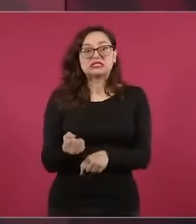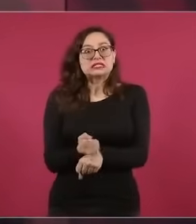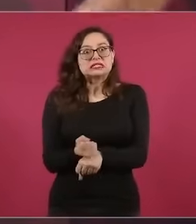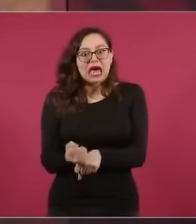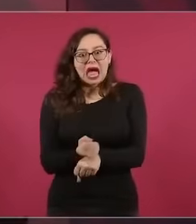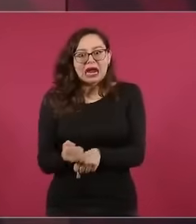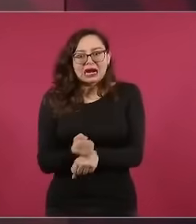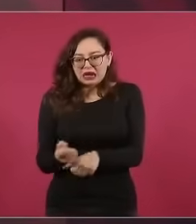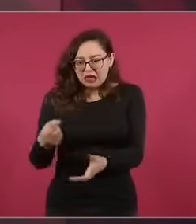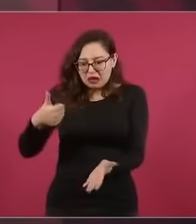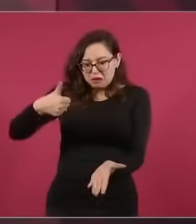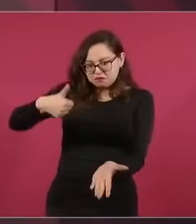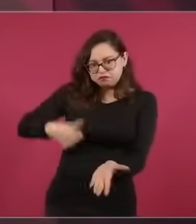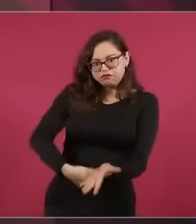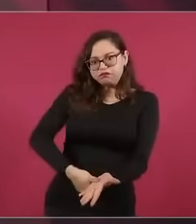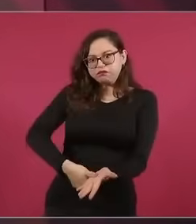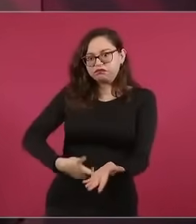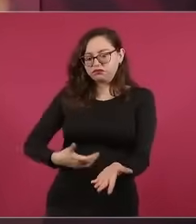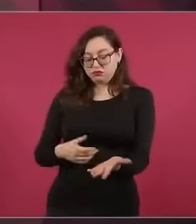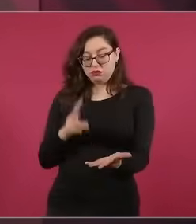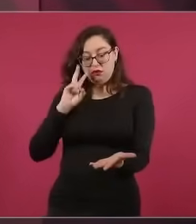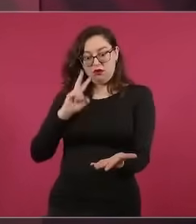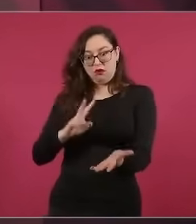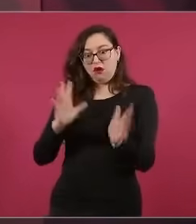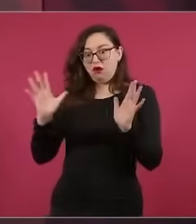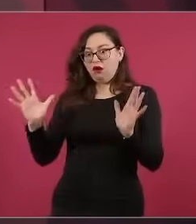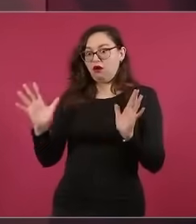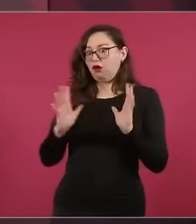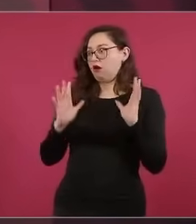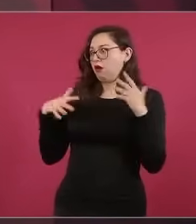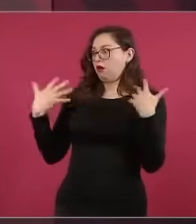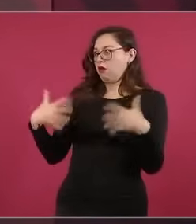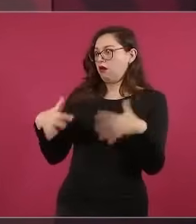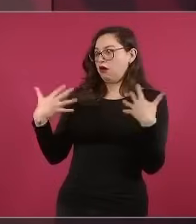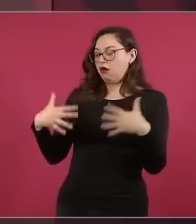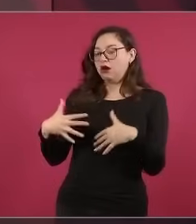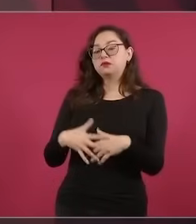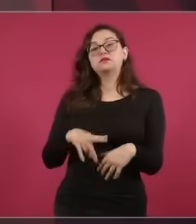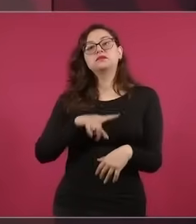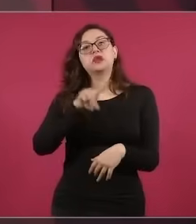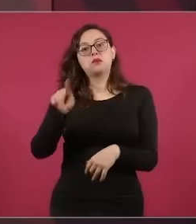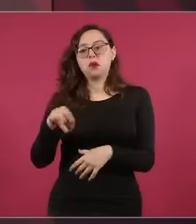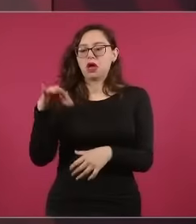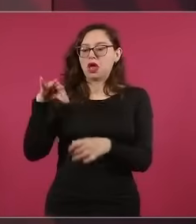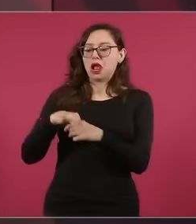si hubiésemos dicho que nosotros no estábamos de acuerdo